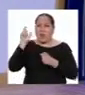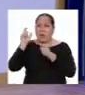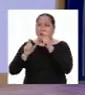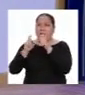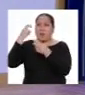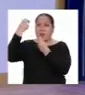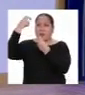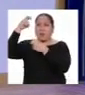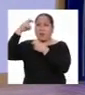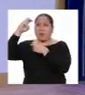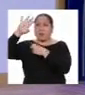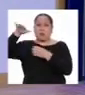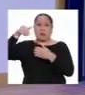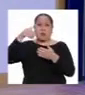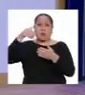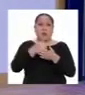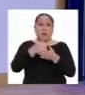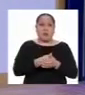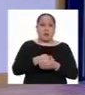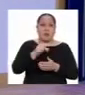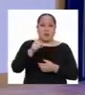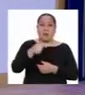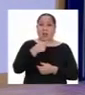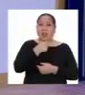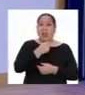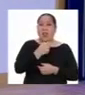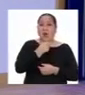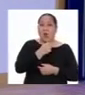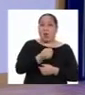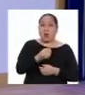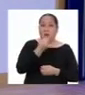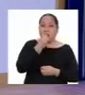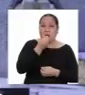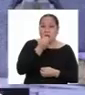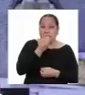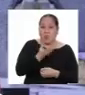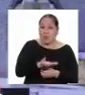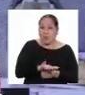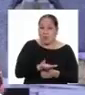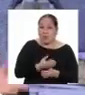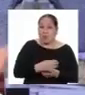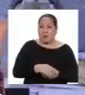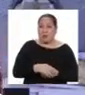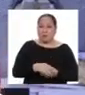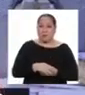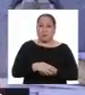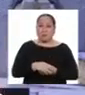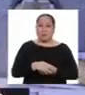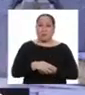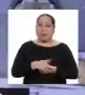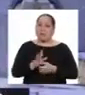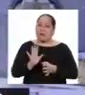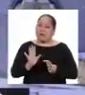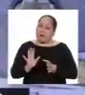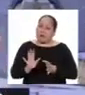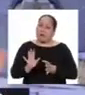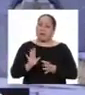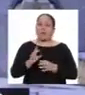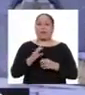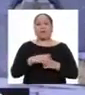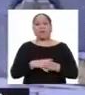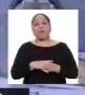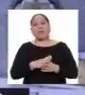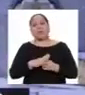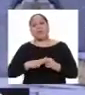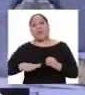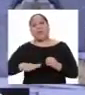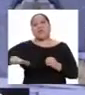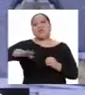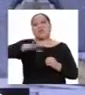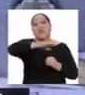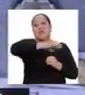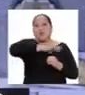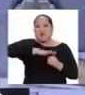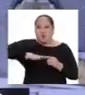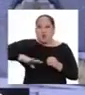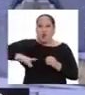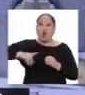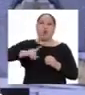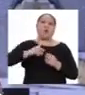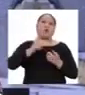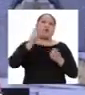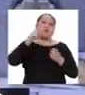de visita le parece que la causa es el mejor platillo del mundo. Bueno, es cuestión de que todas y todos